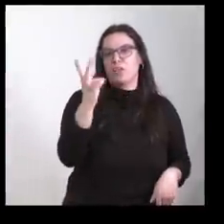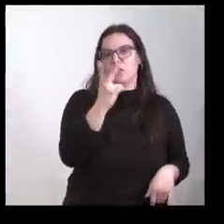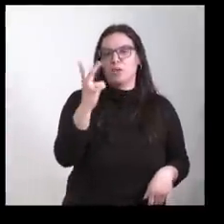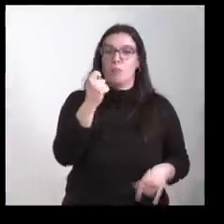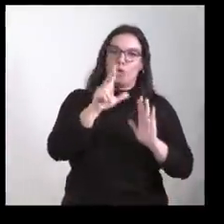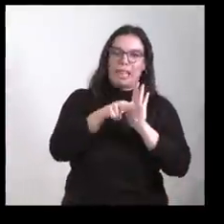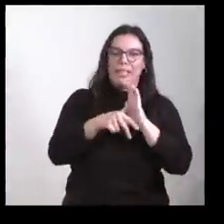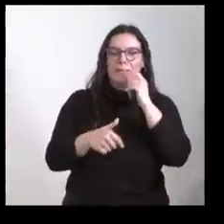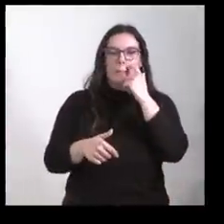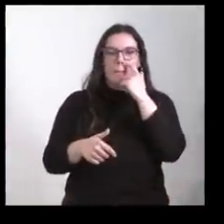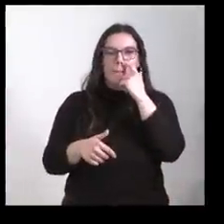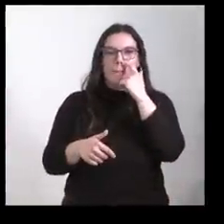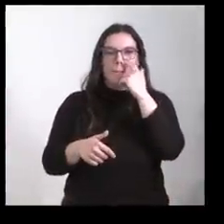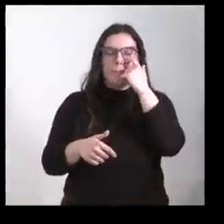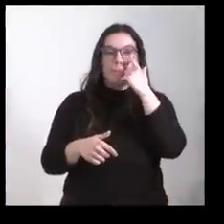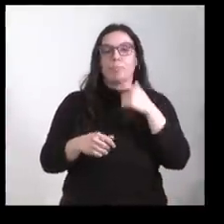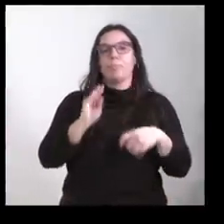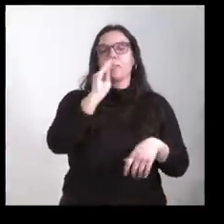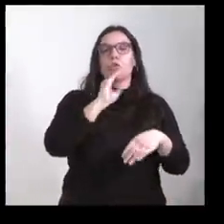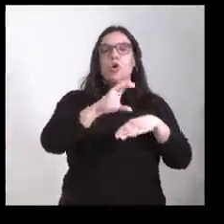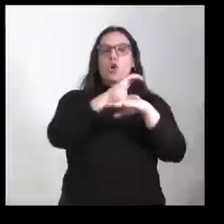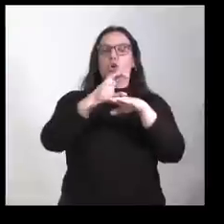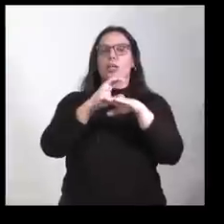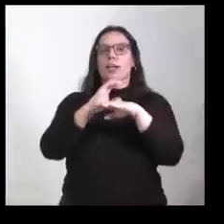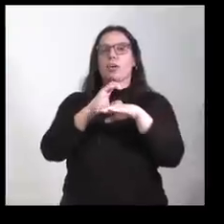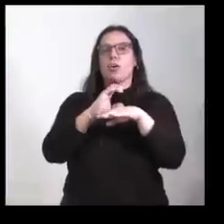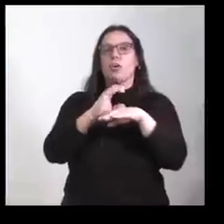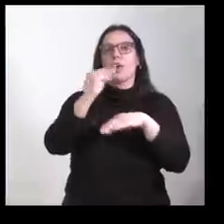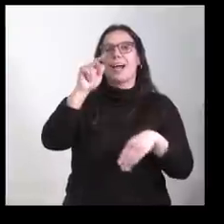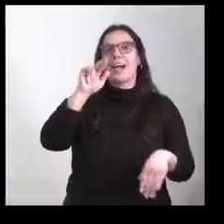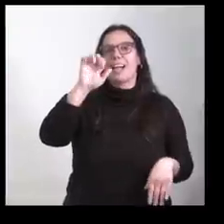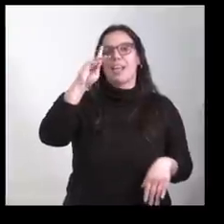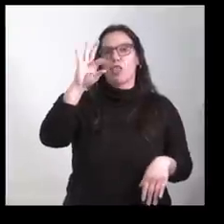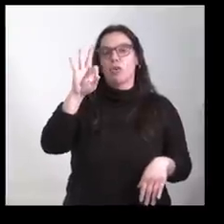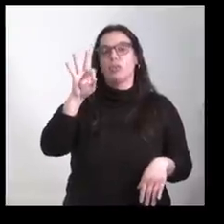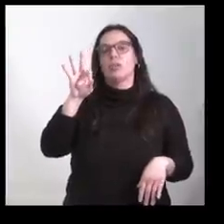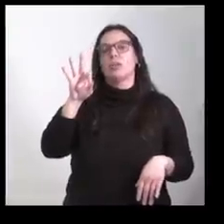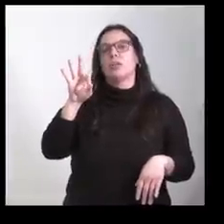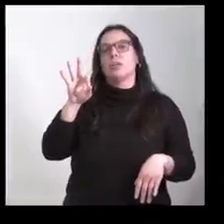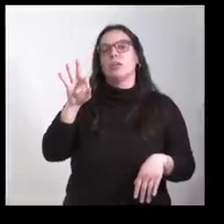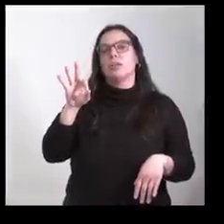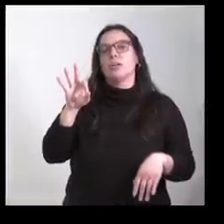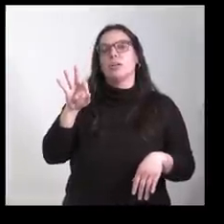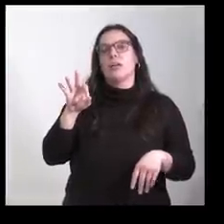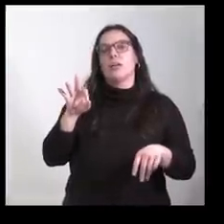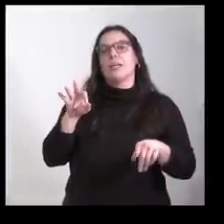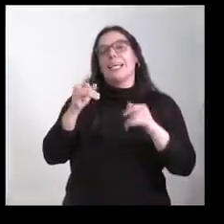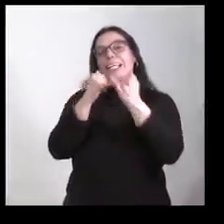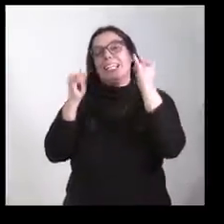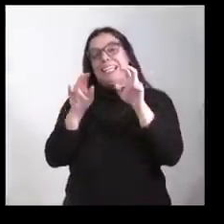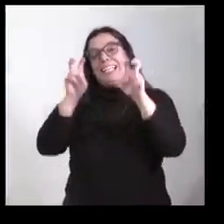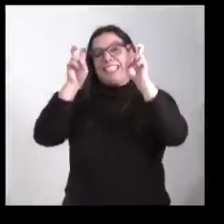sea un poco tarde para el consejero carriedo para cuando está prevista la mini crisis de gobierno la